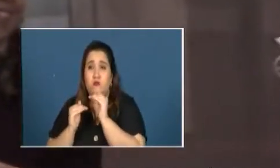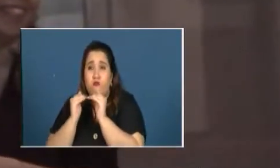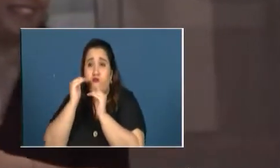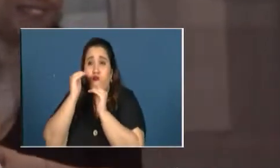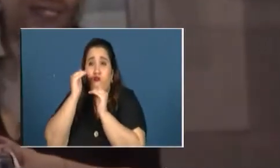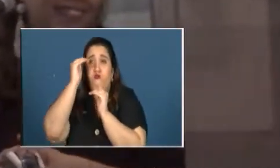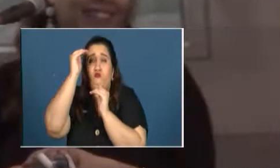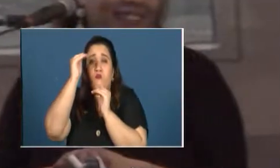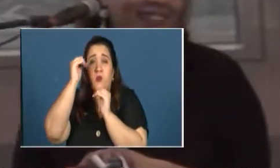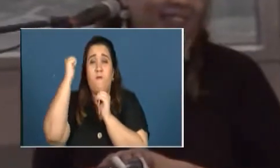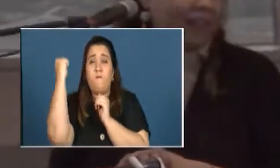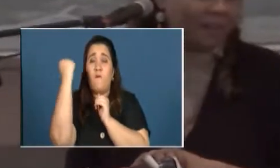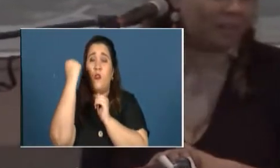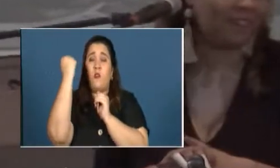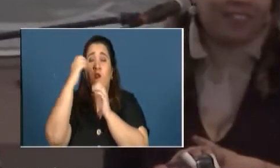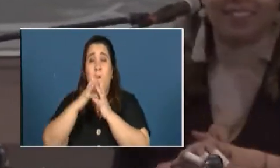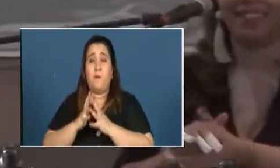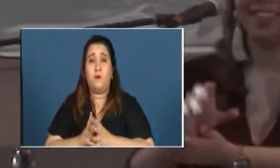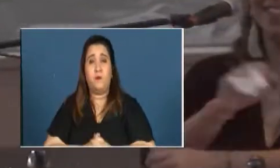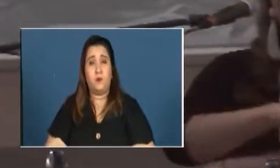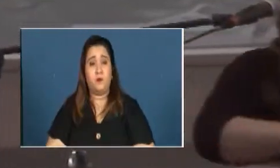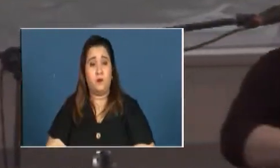pero brutalmente.